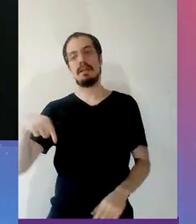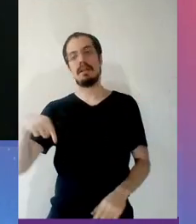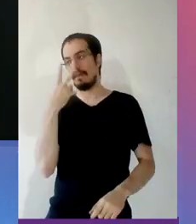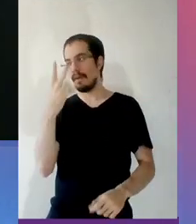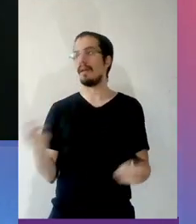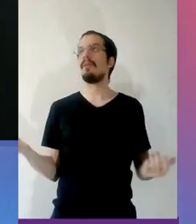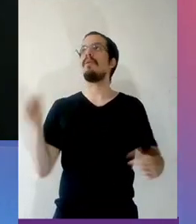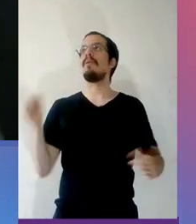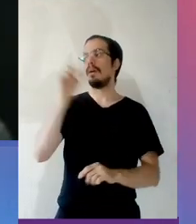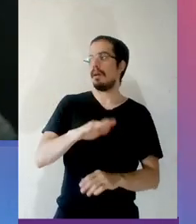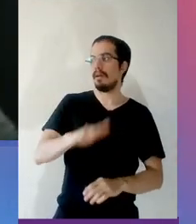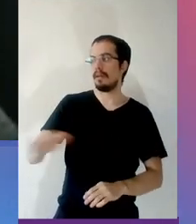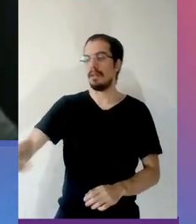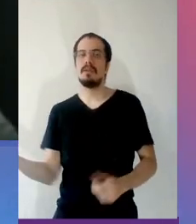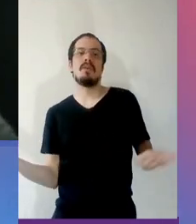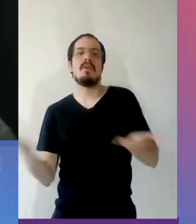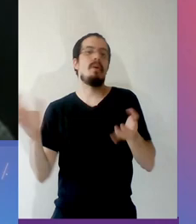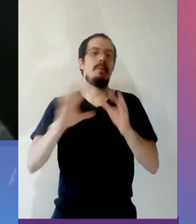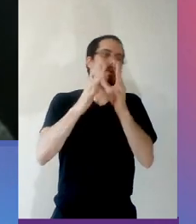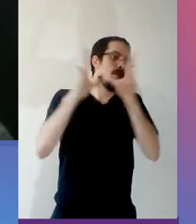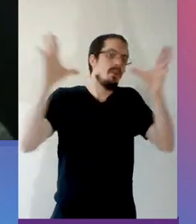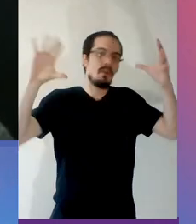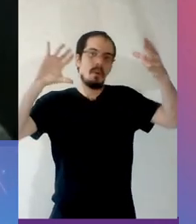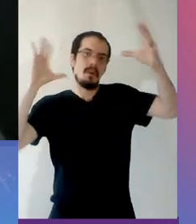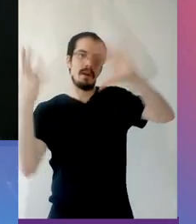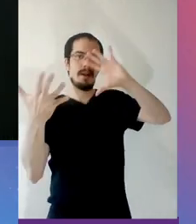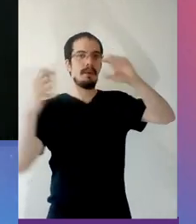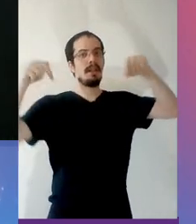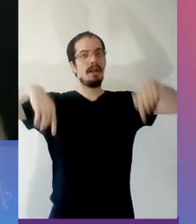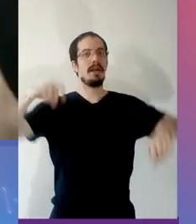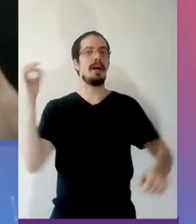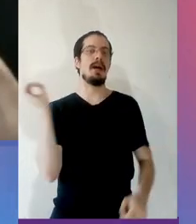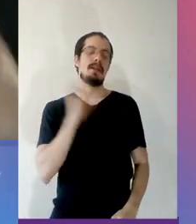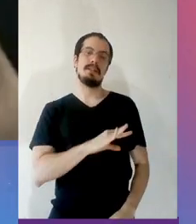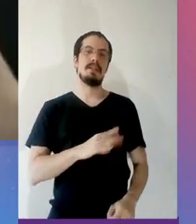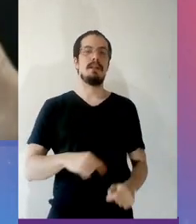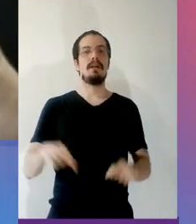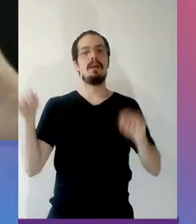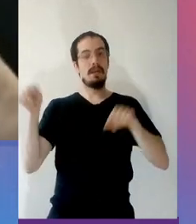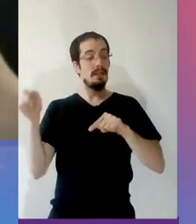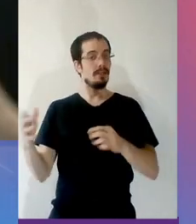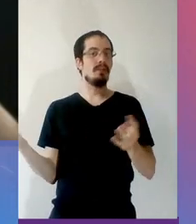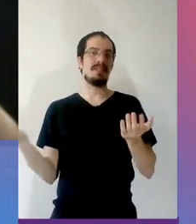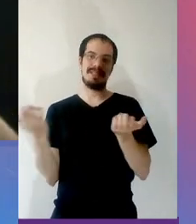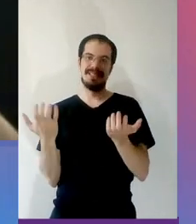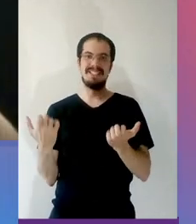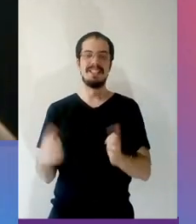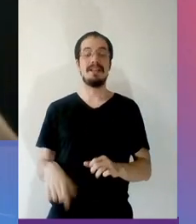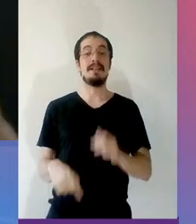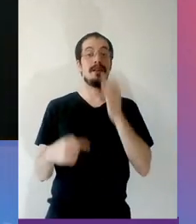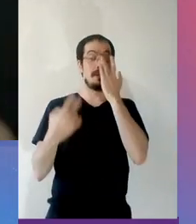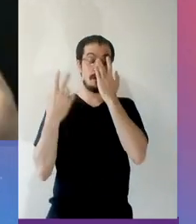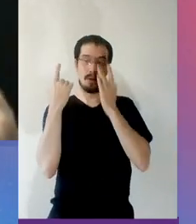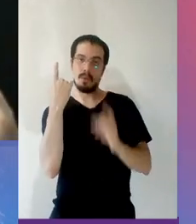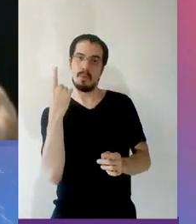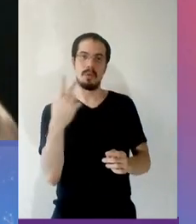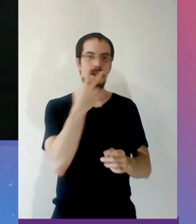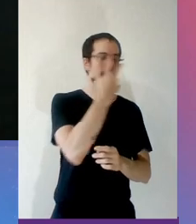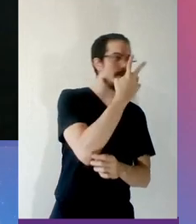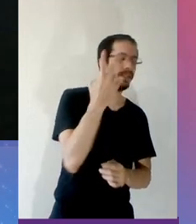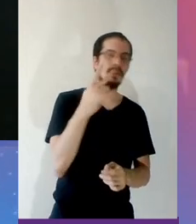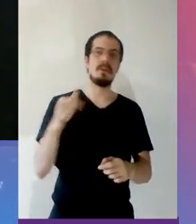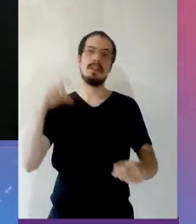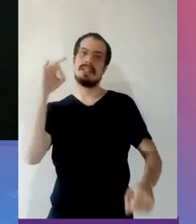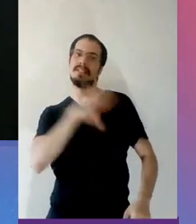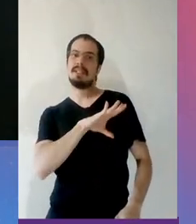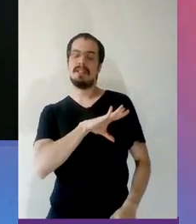globalmente en el país, y eso requiere, como les digo, de una visión de país donde